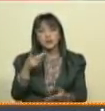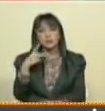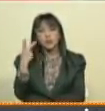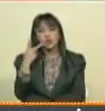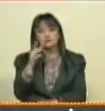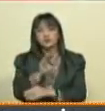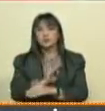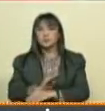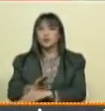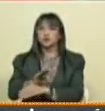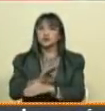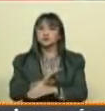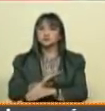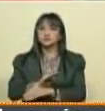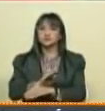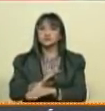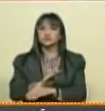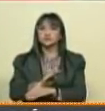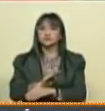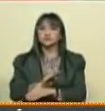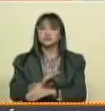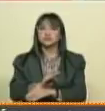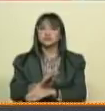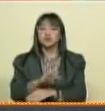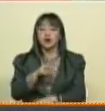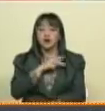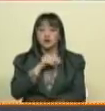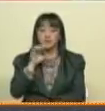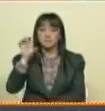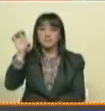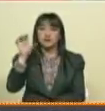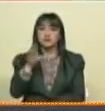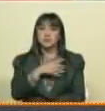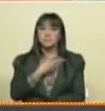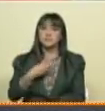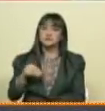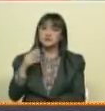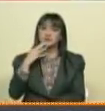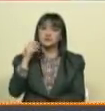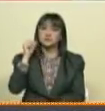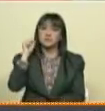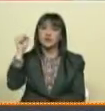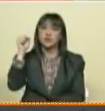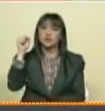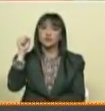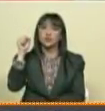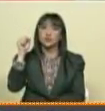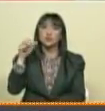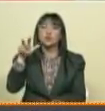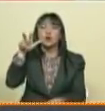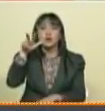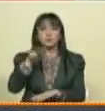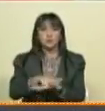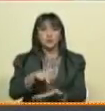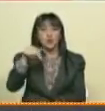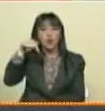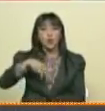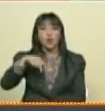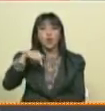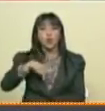de protección del carnet de la patria, el presidente Maduro ha aprobado el día de